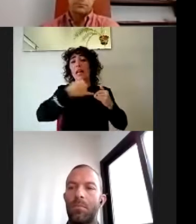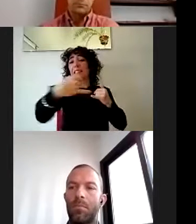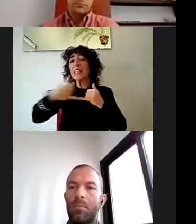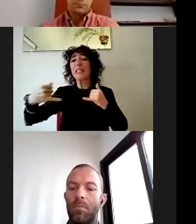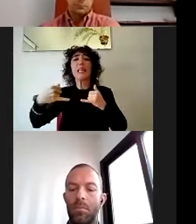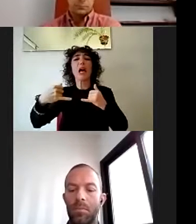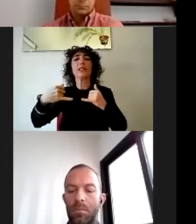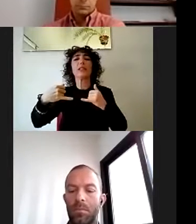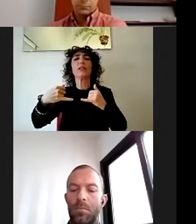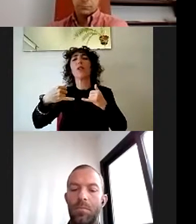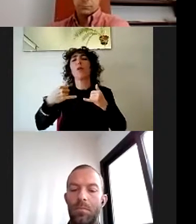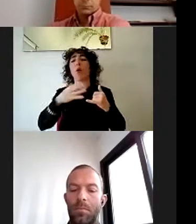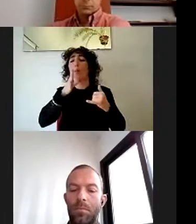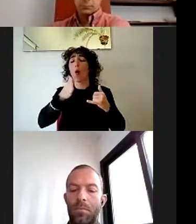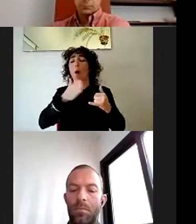disminuir